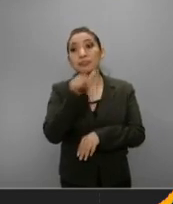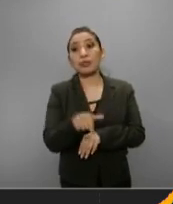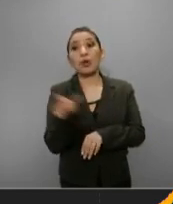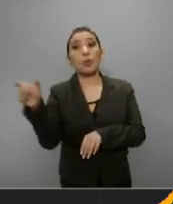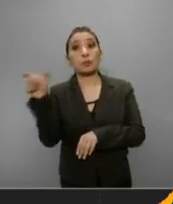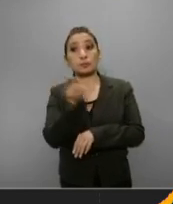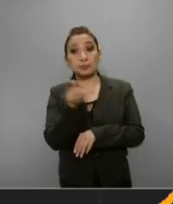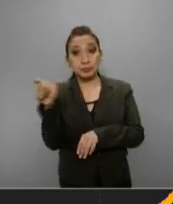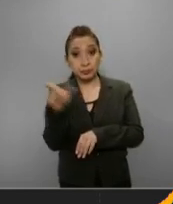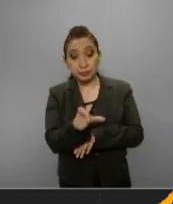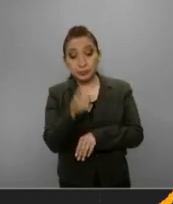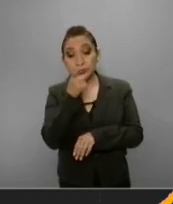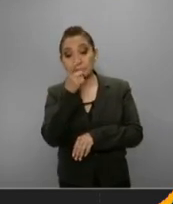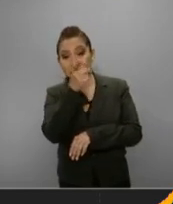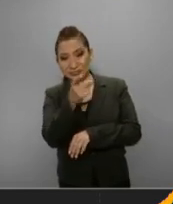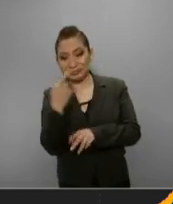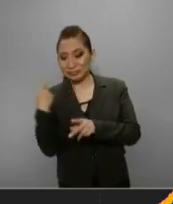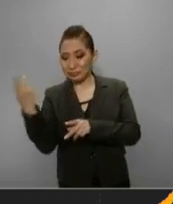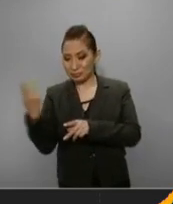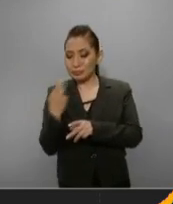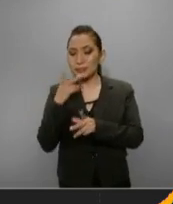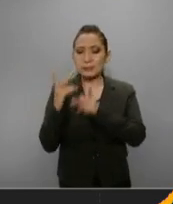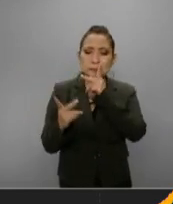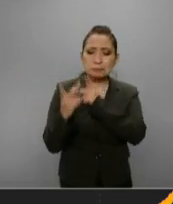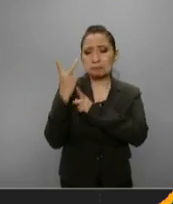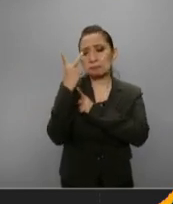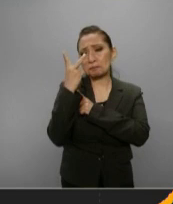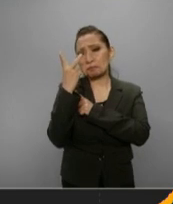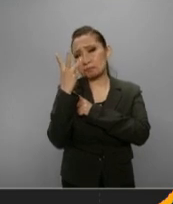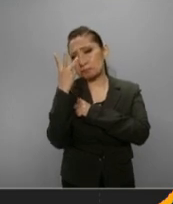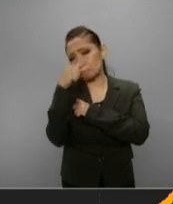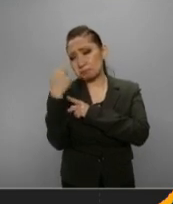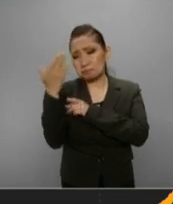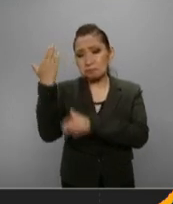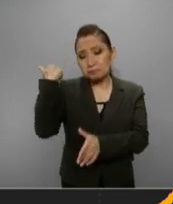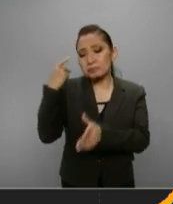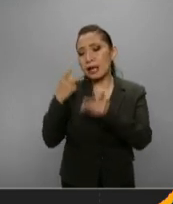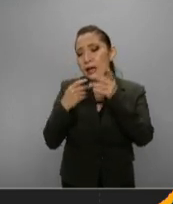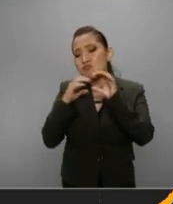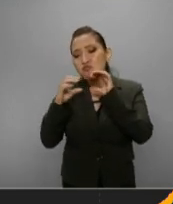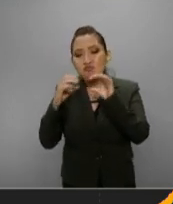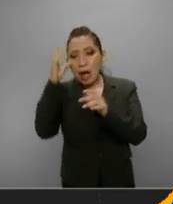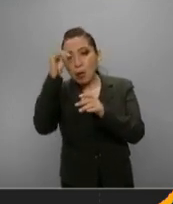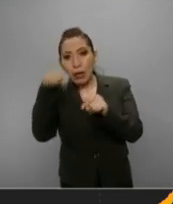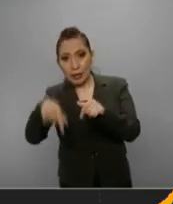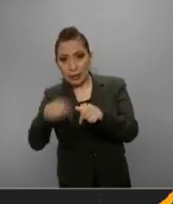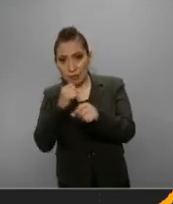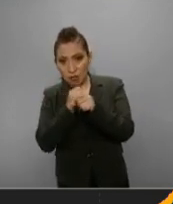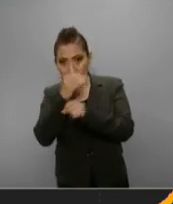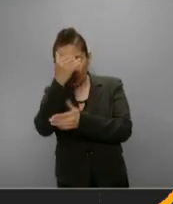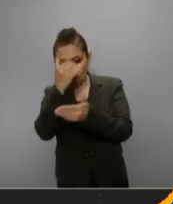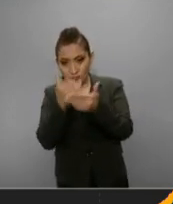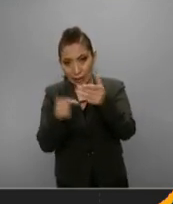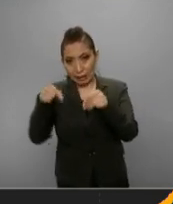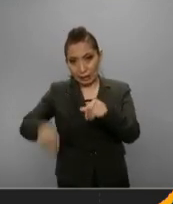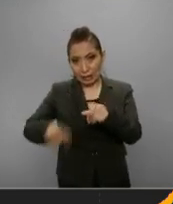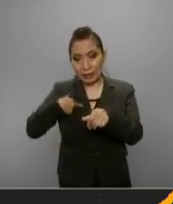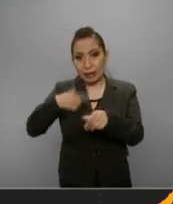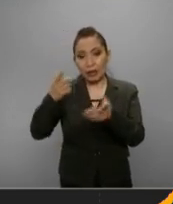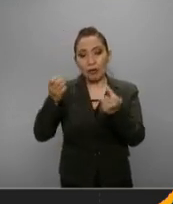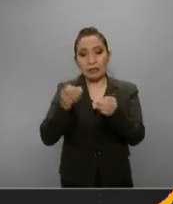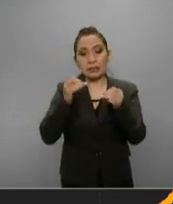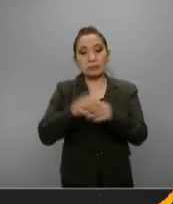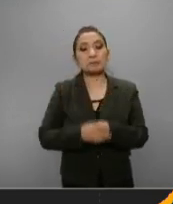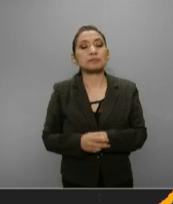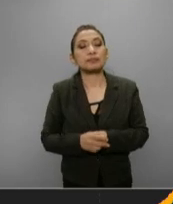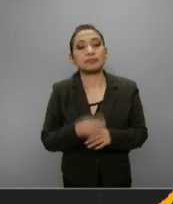Luego, cuando hablamos Álvaro y yo hace unas 2-3 horas para ponernos de acuerdo con la información, ya aquí en la